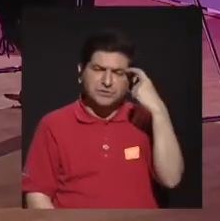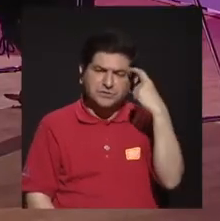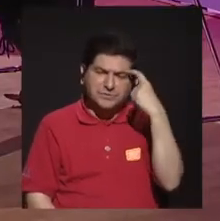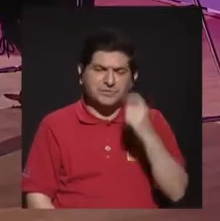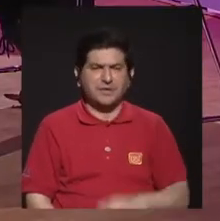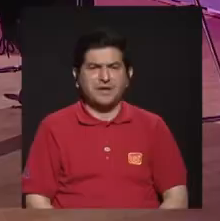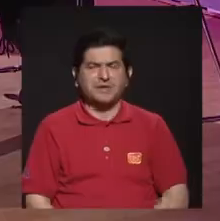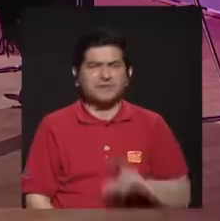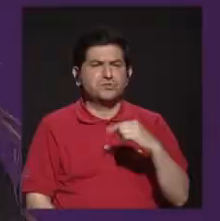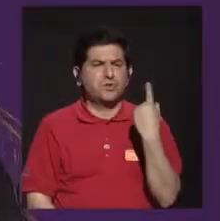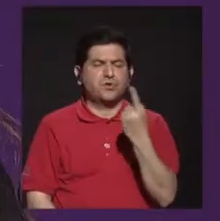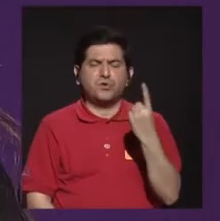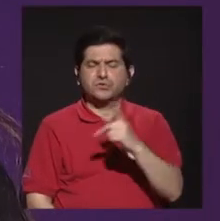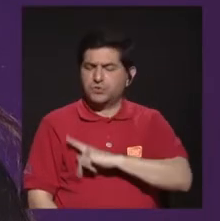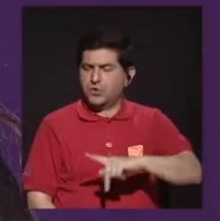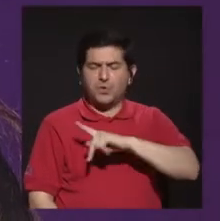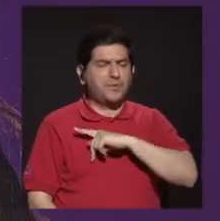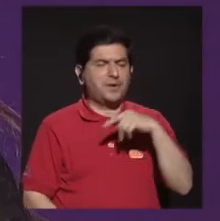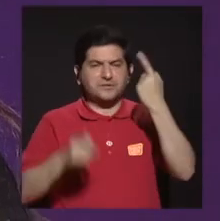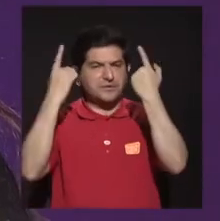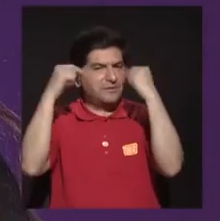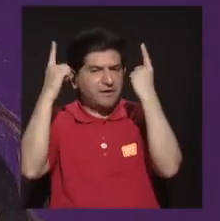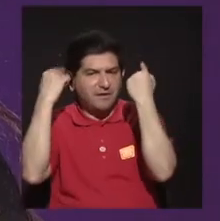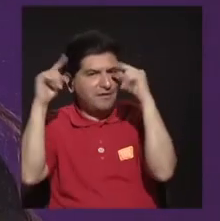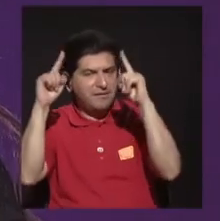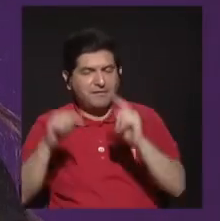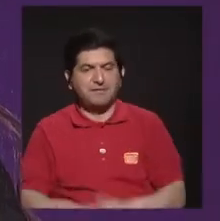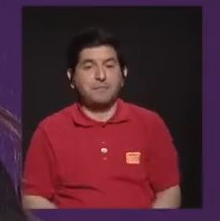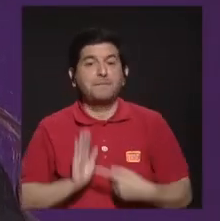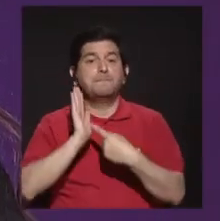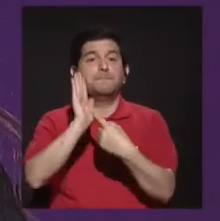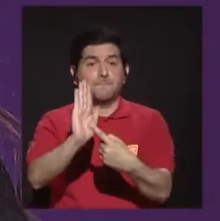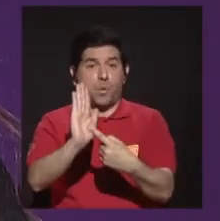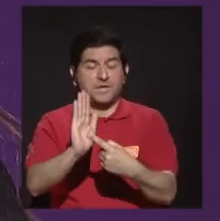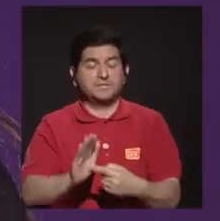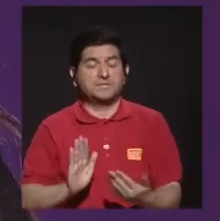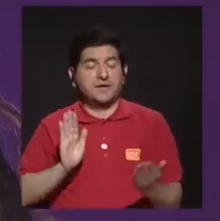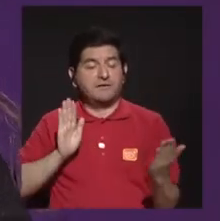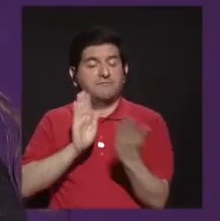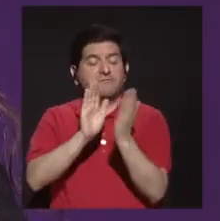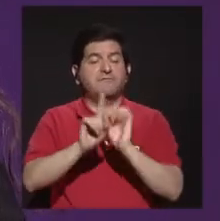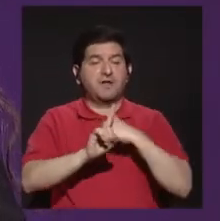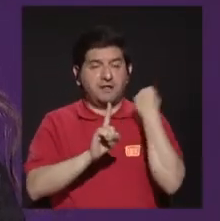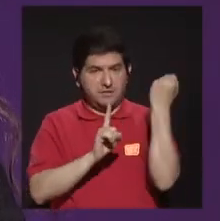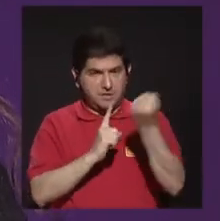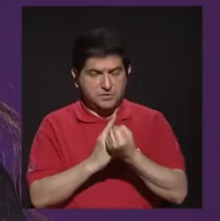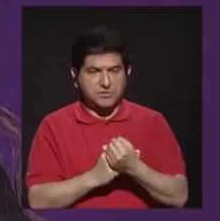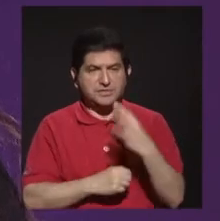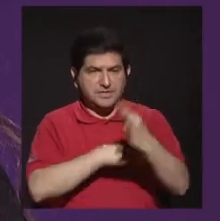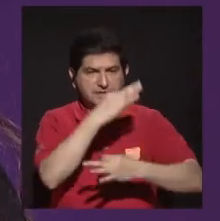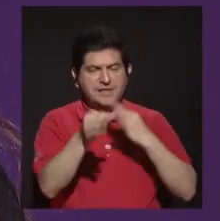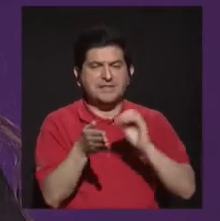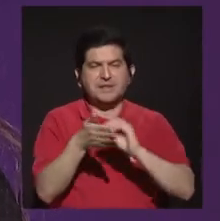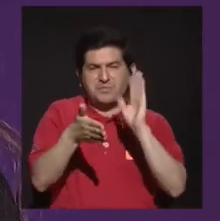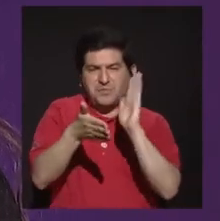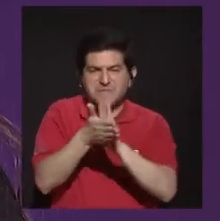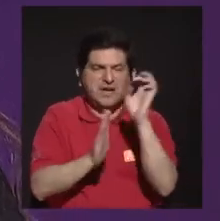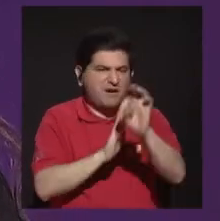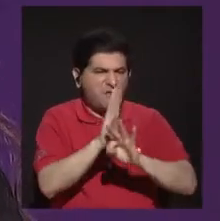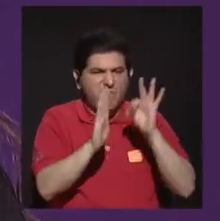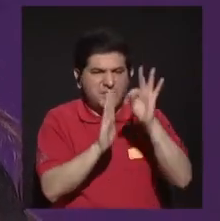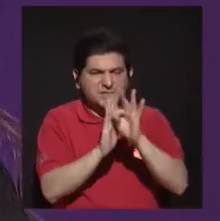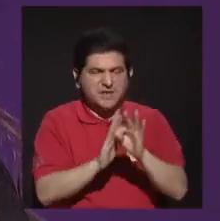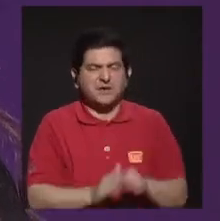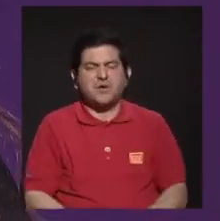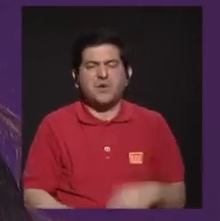eso no es un solo logro personal, sino demuestra también ante la sociedad tipos de etiquetas y estereotipos que ponen a